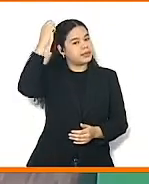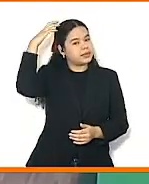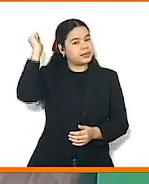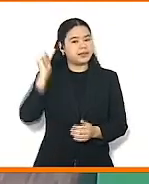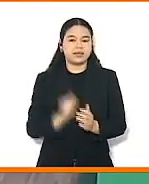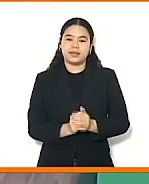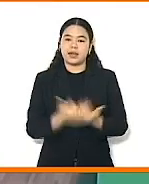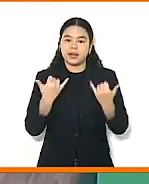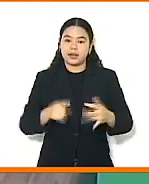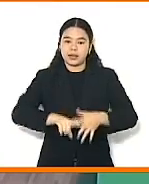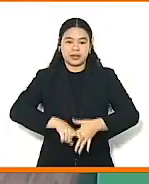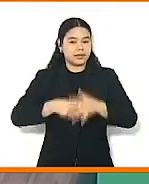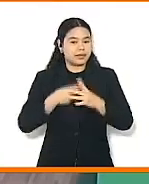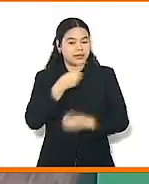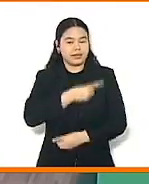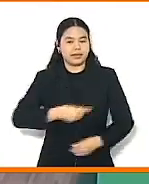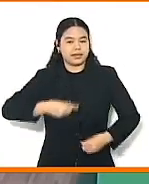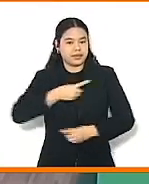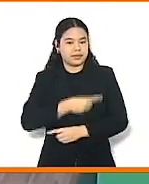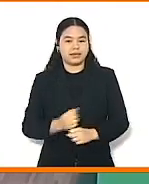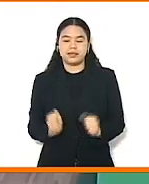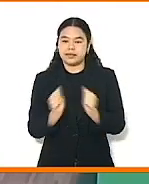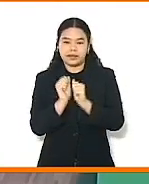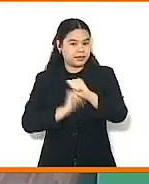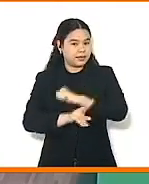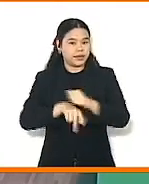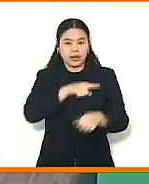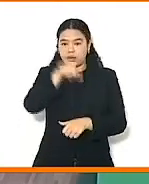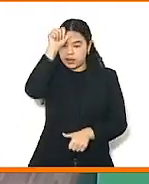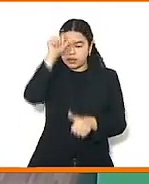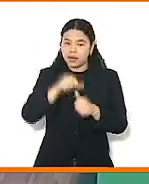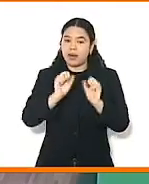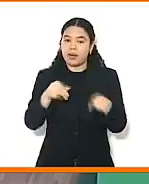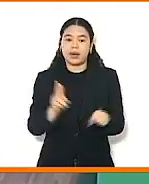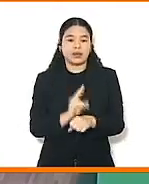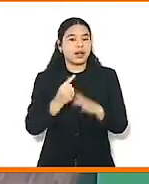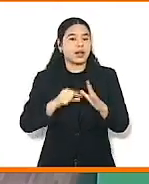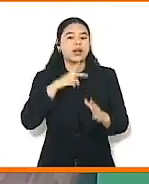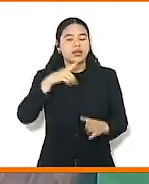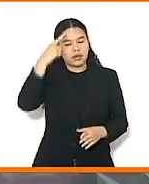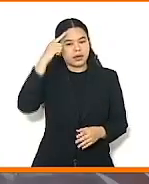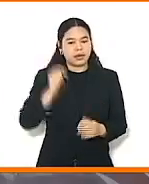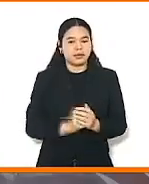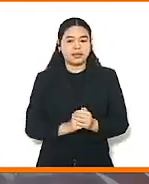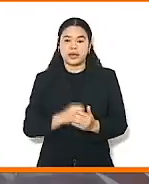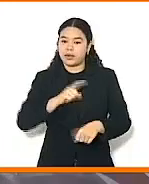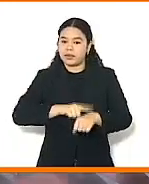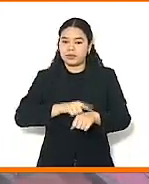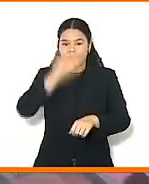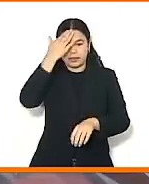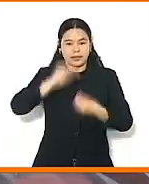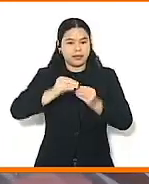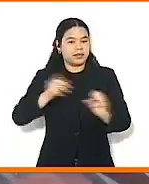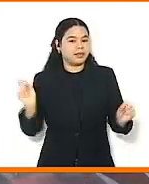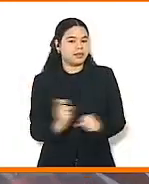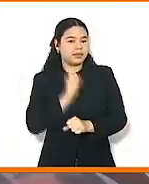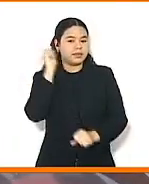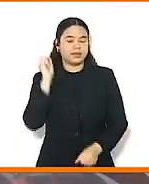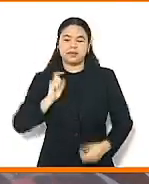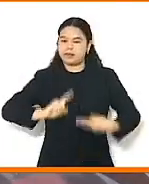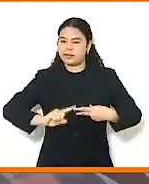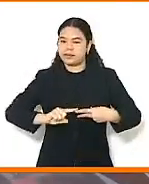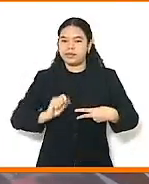Walter e iniciamos la diversión con premiados. Recuerda que puedes utilizar la guía Catracha. Viene tu primer número ganador, tu primer